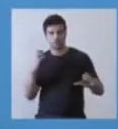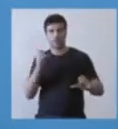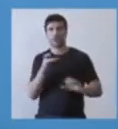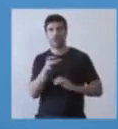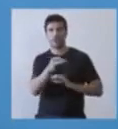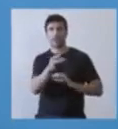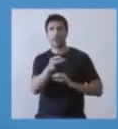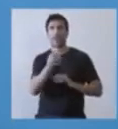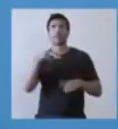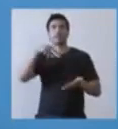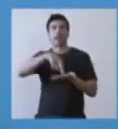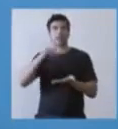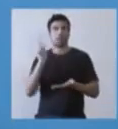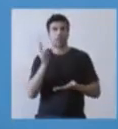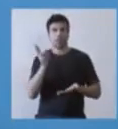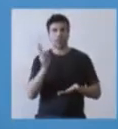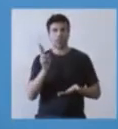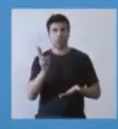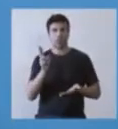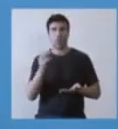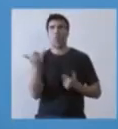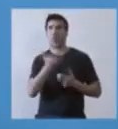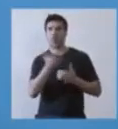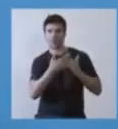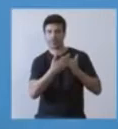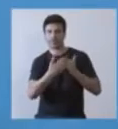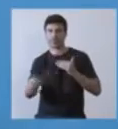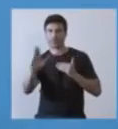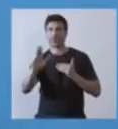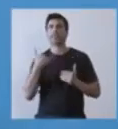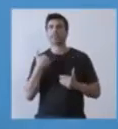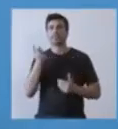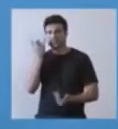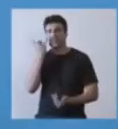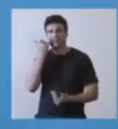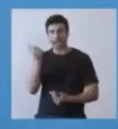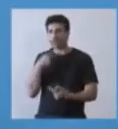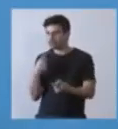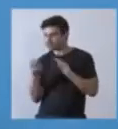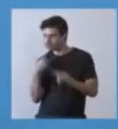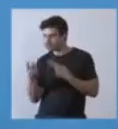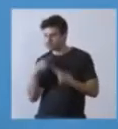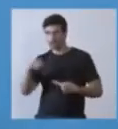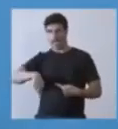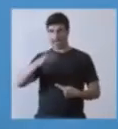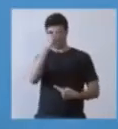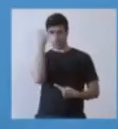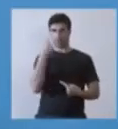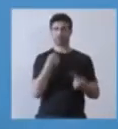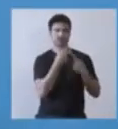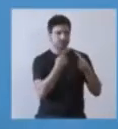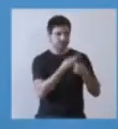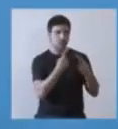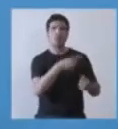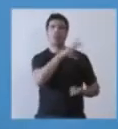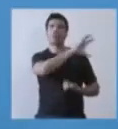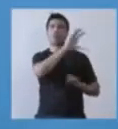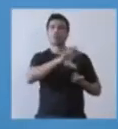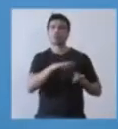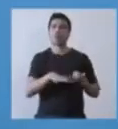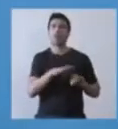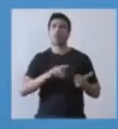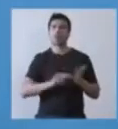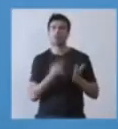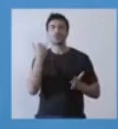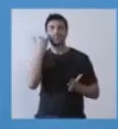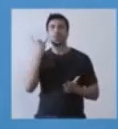hablando trabajando junto con el gobierno de la ciudad y el gobierno de la provincia de buenos aires entendemos que estamos entre ante una